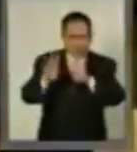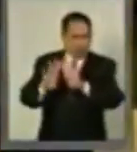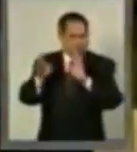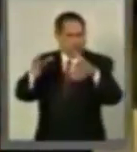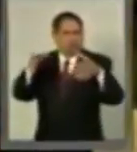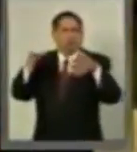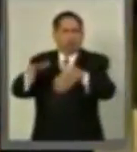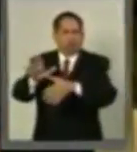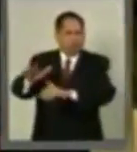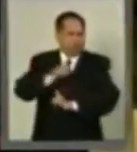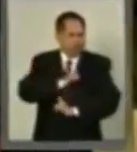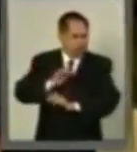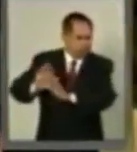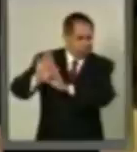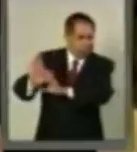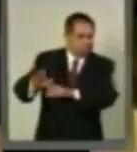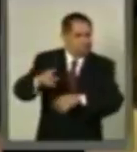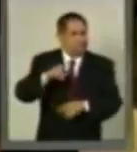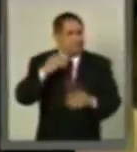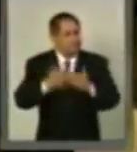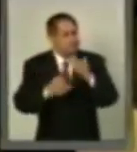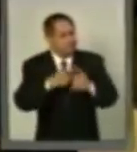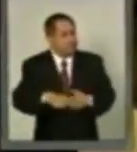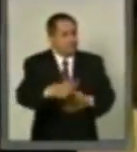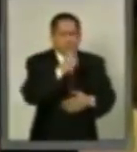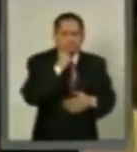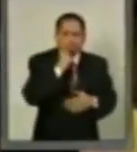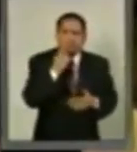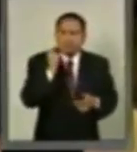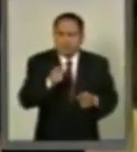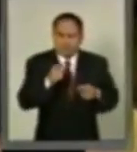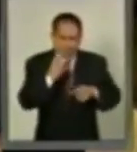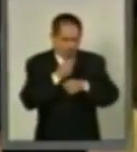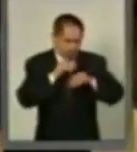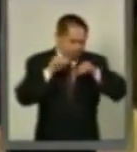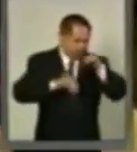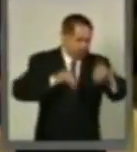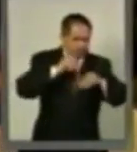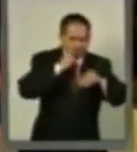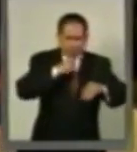cuarteles a partir de desarrollar las capacidades institucionales de todos